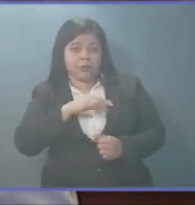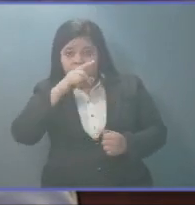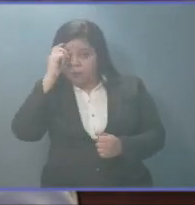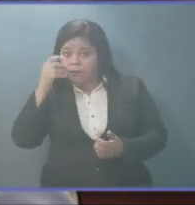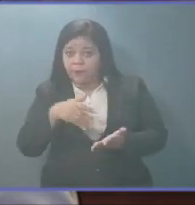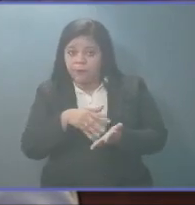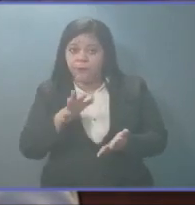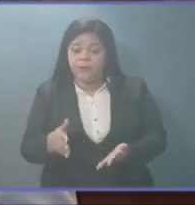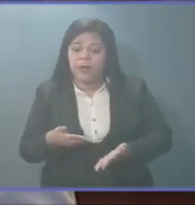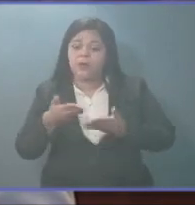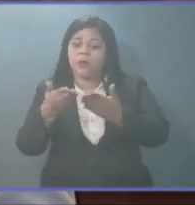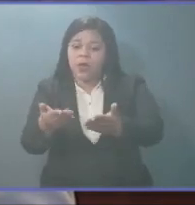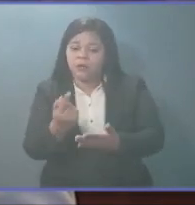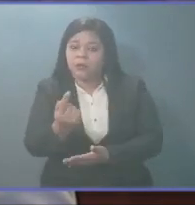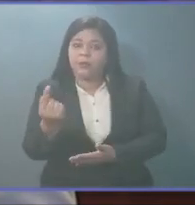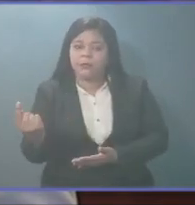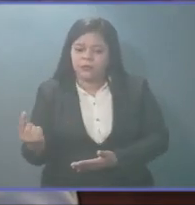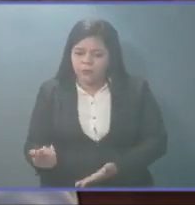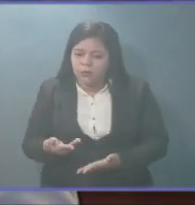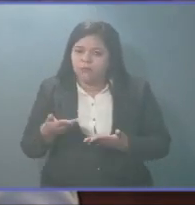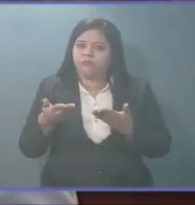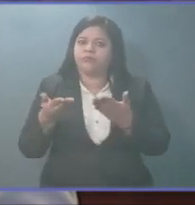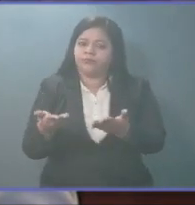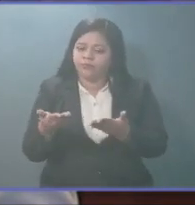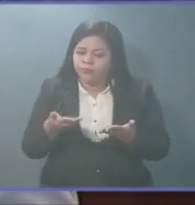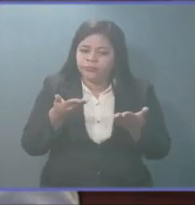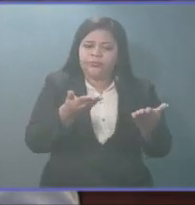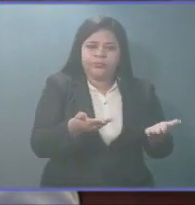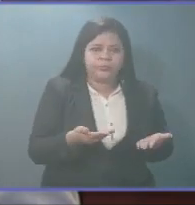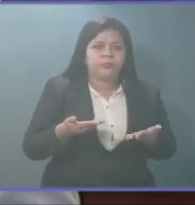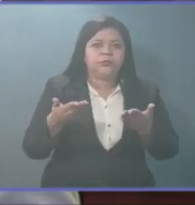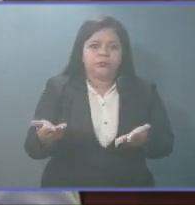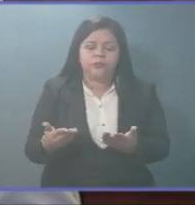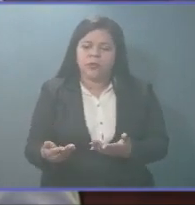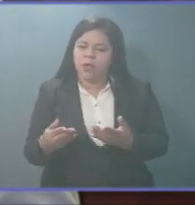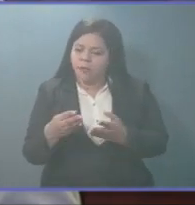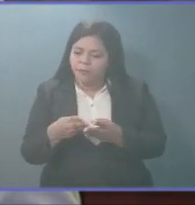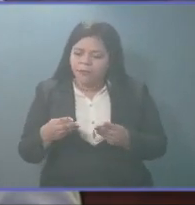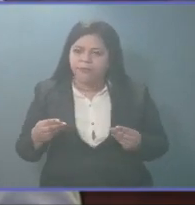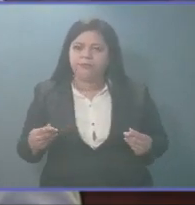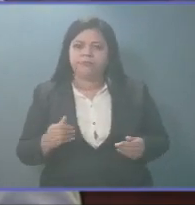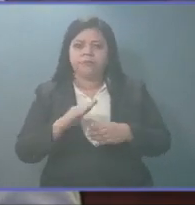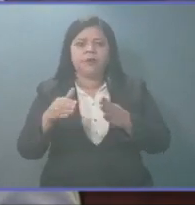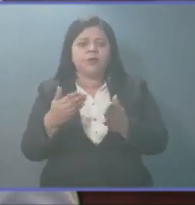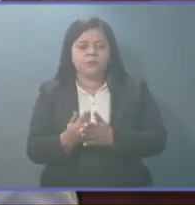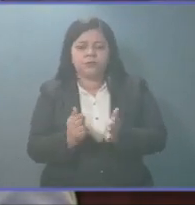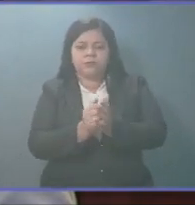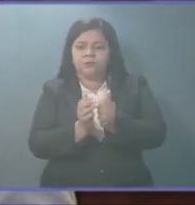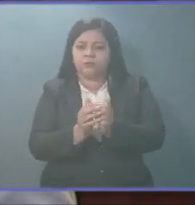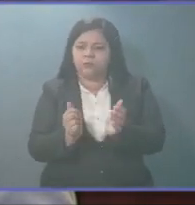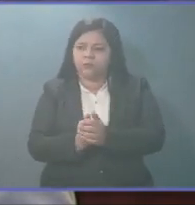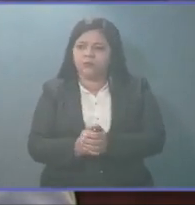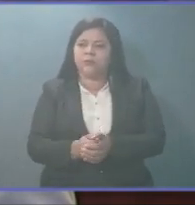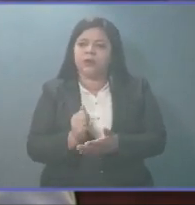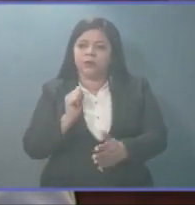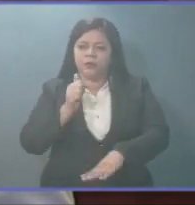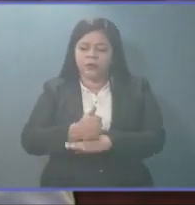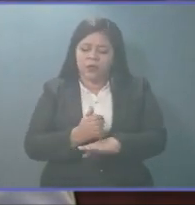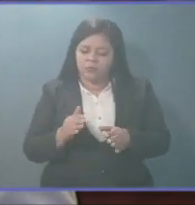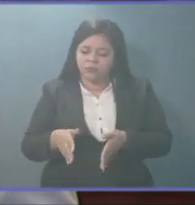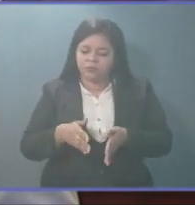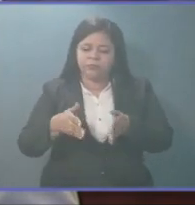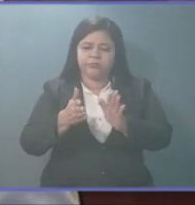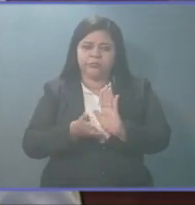gente, activando de inmediato protocolos y acciones que permitieron la reparación de la obra pública para restablecer el camino